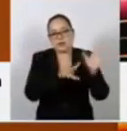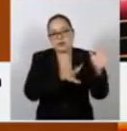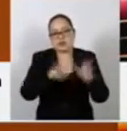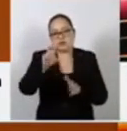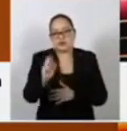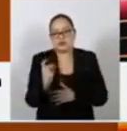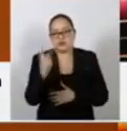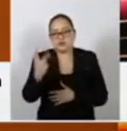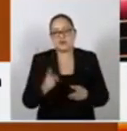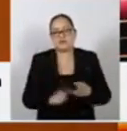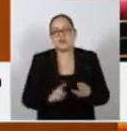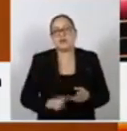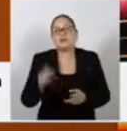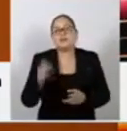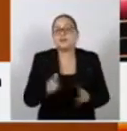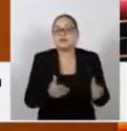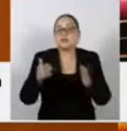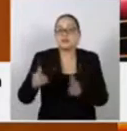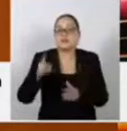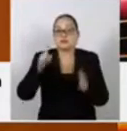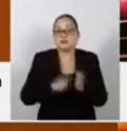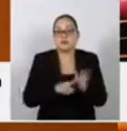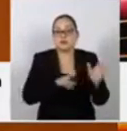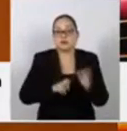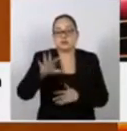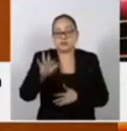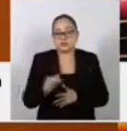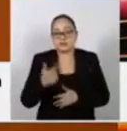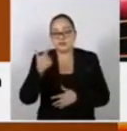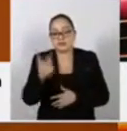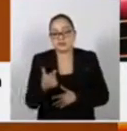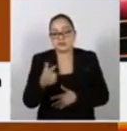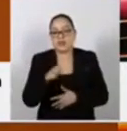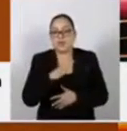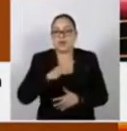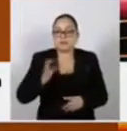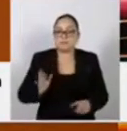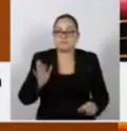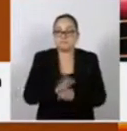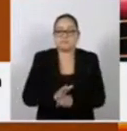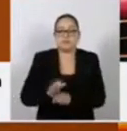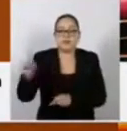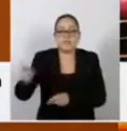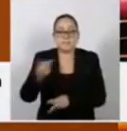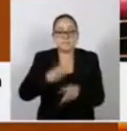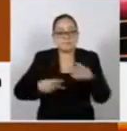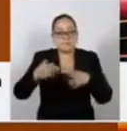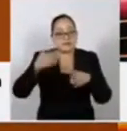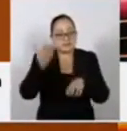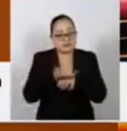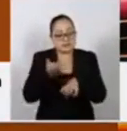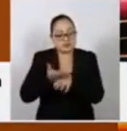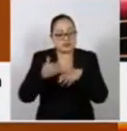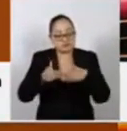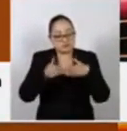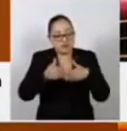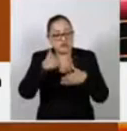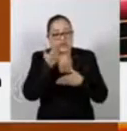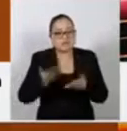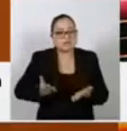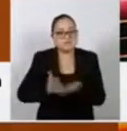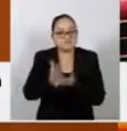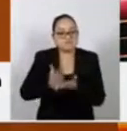1838. Luego, en 1847, en la defensa contra tropas estadounidenses en la Guerra de